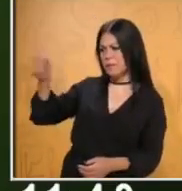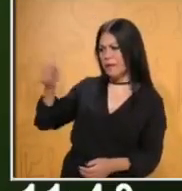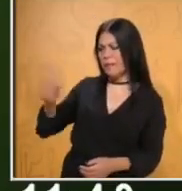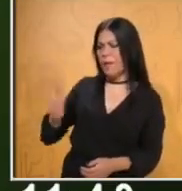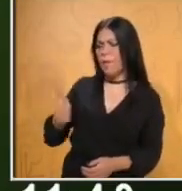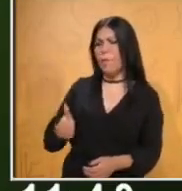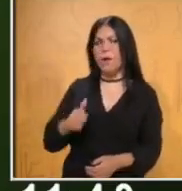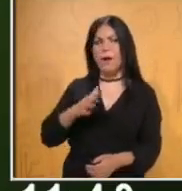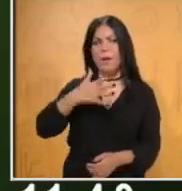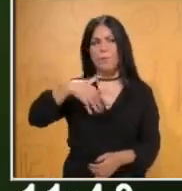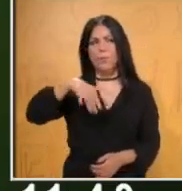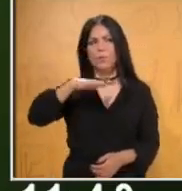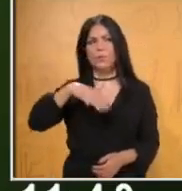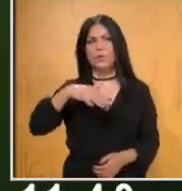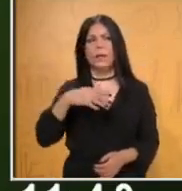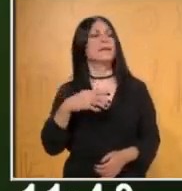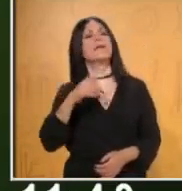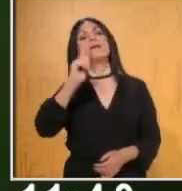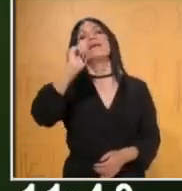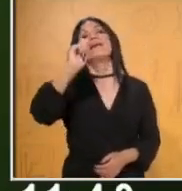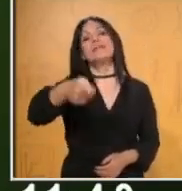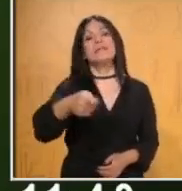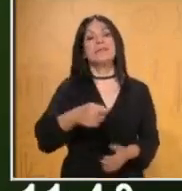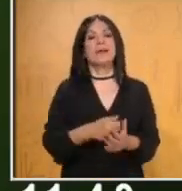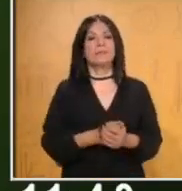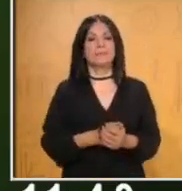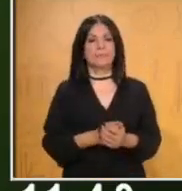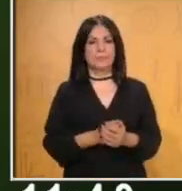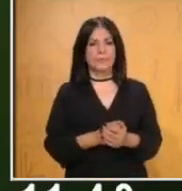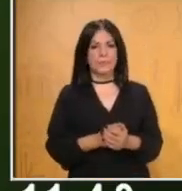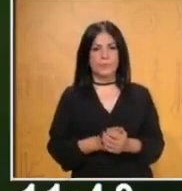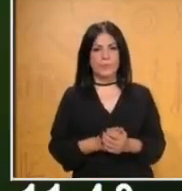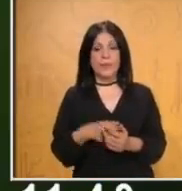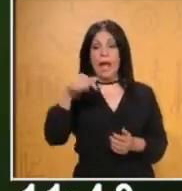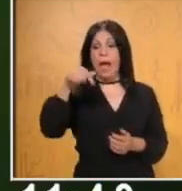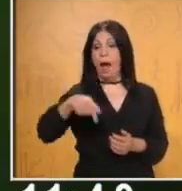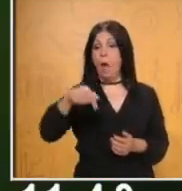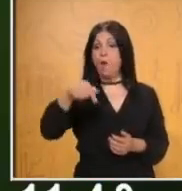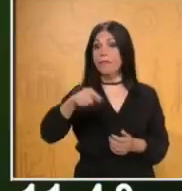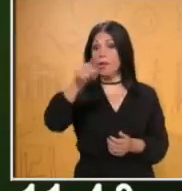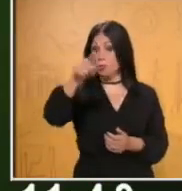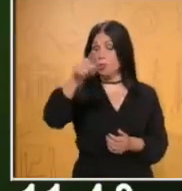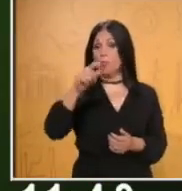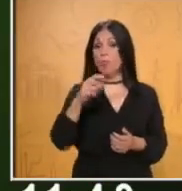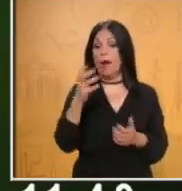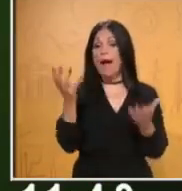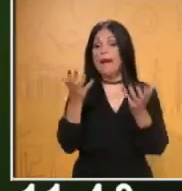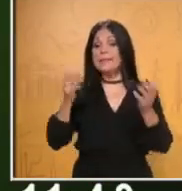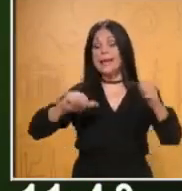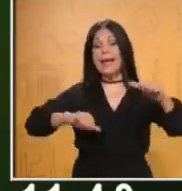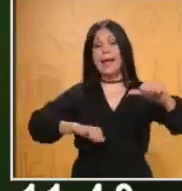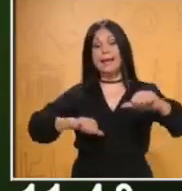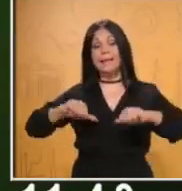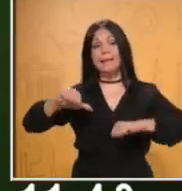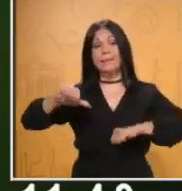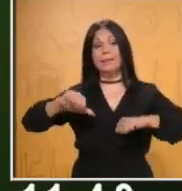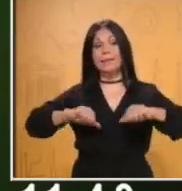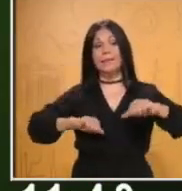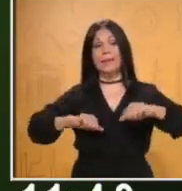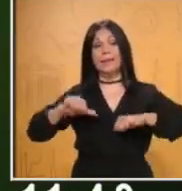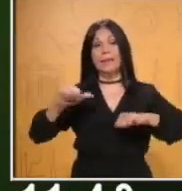tu carpeta de experiencias? ¿Les dice maestro? En esta ocasión te vamos a pedir que en tu carpeta de